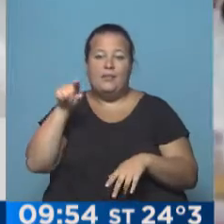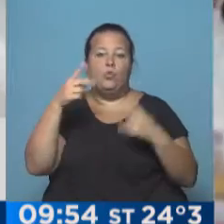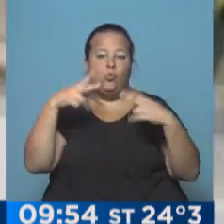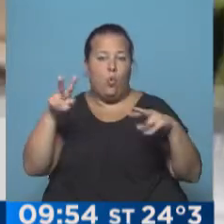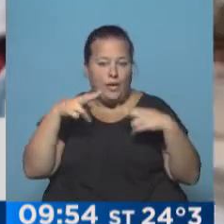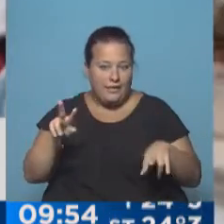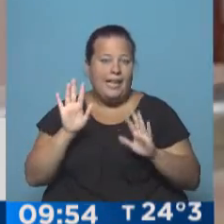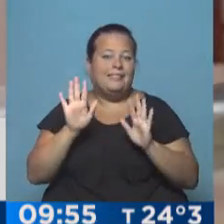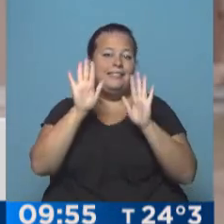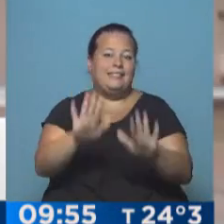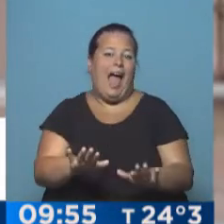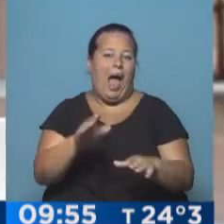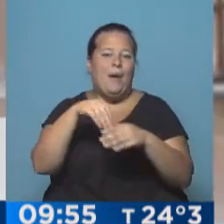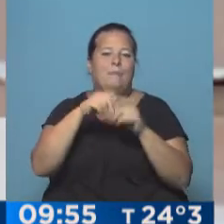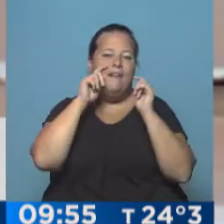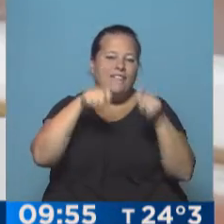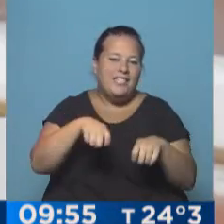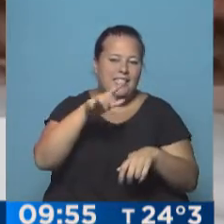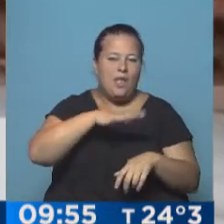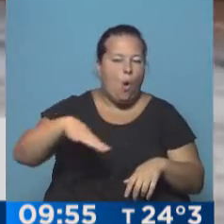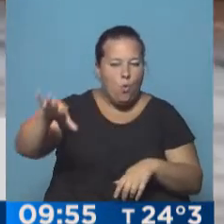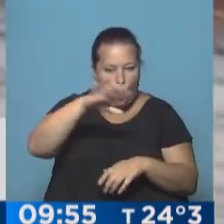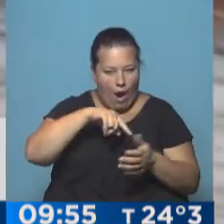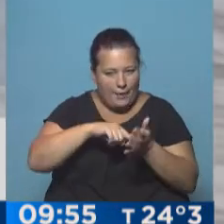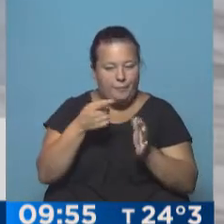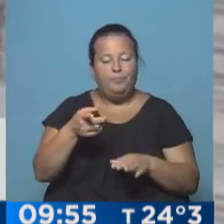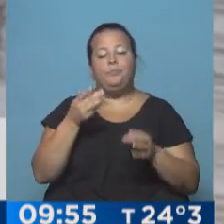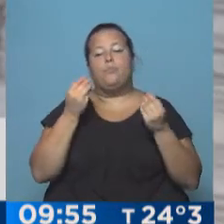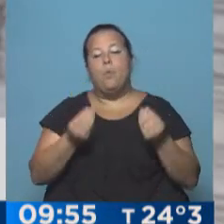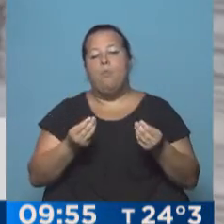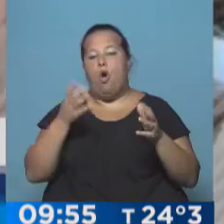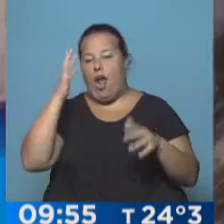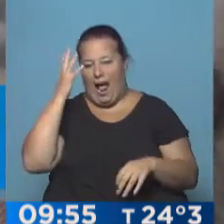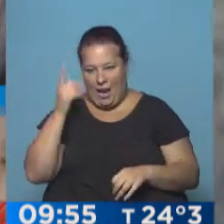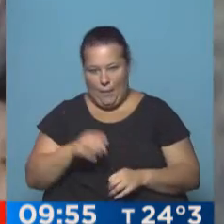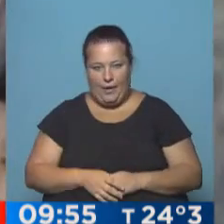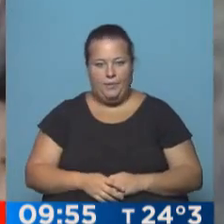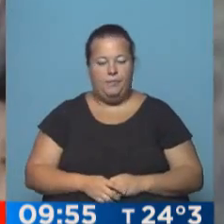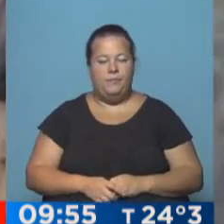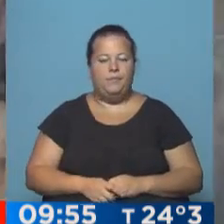turistas que estaban participando, visitando la zona, la ciudad, por los carnavales.